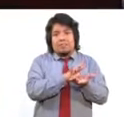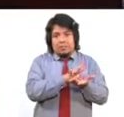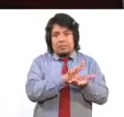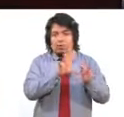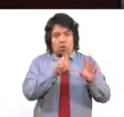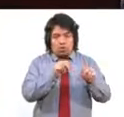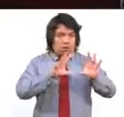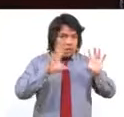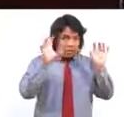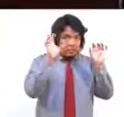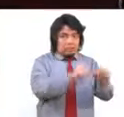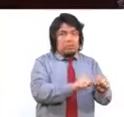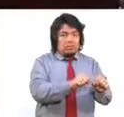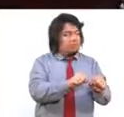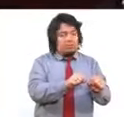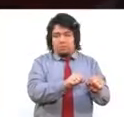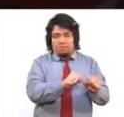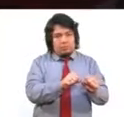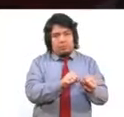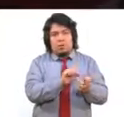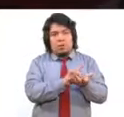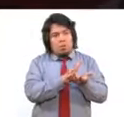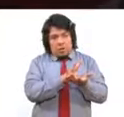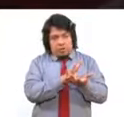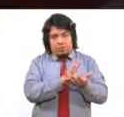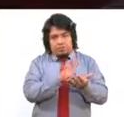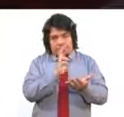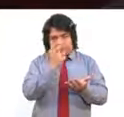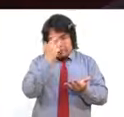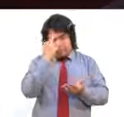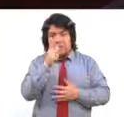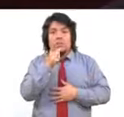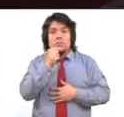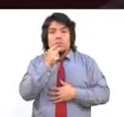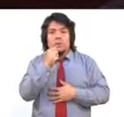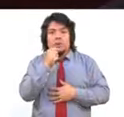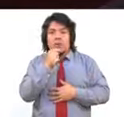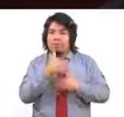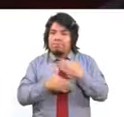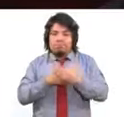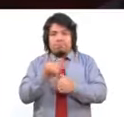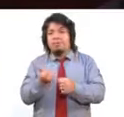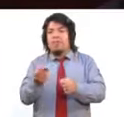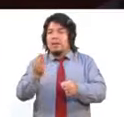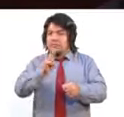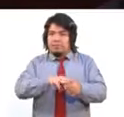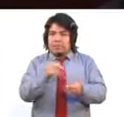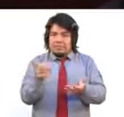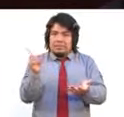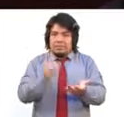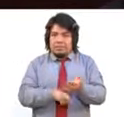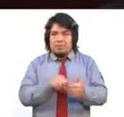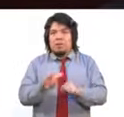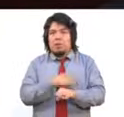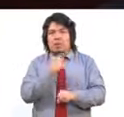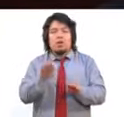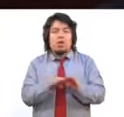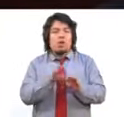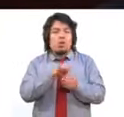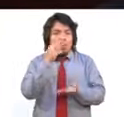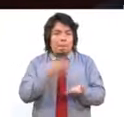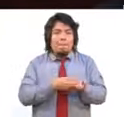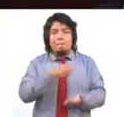detenciones. Aclarar que lo que puede hacer la policía internamente son procesos administrativos, por eso precisamente son sanciones